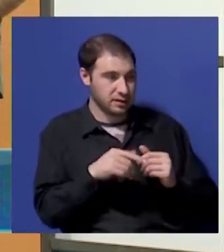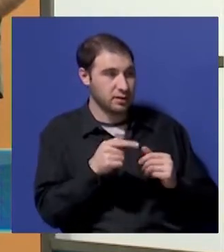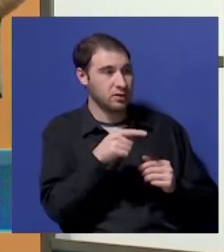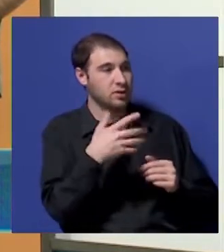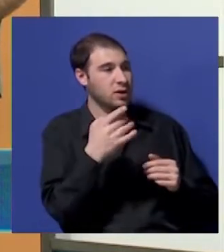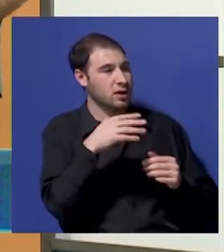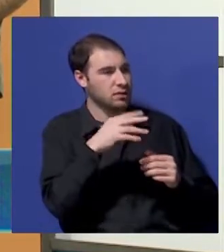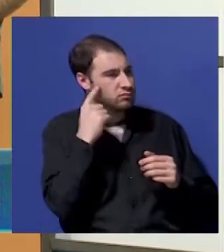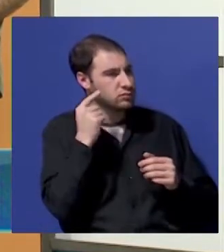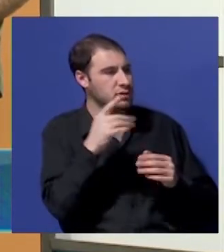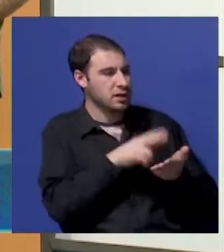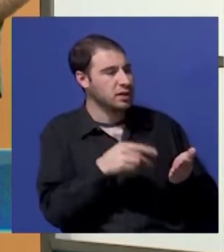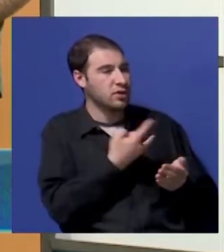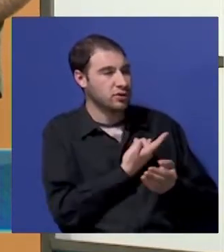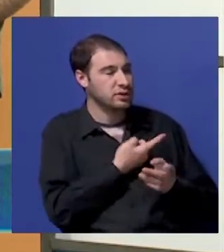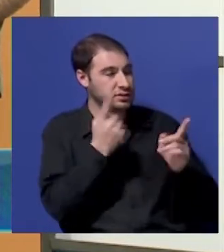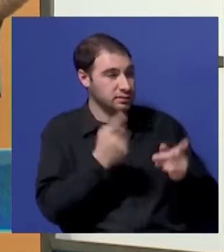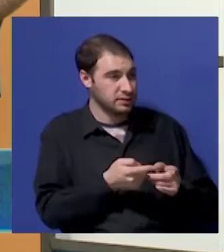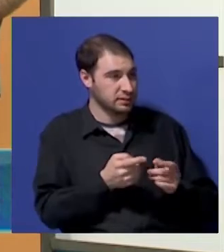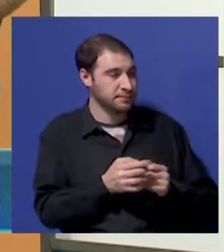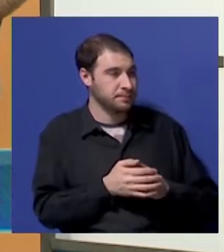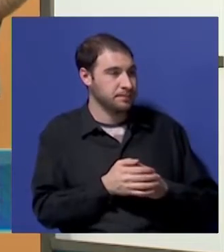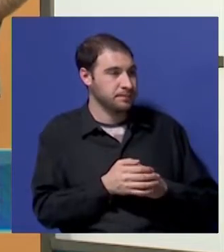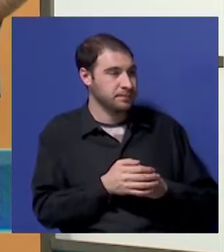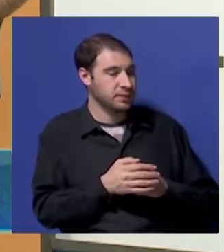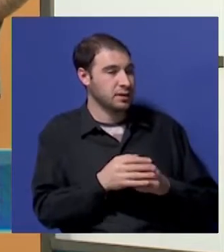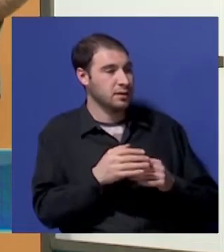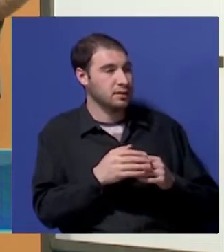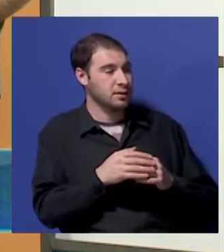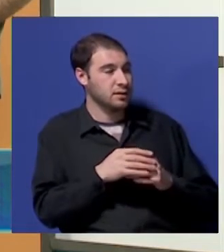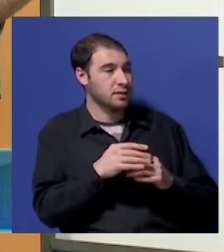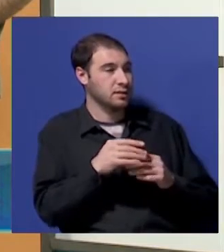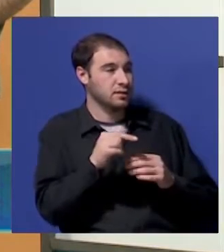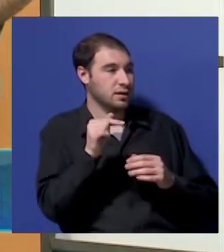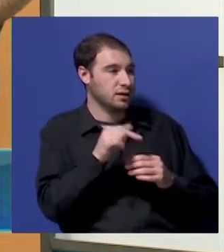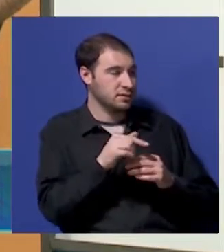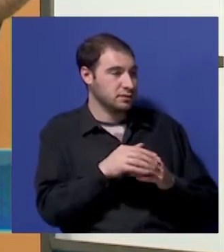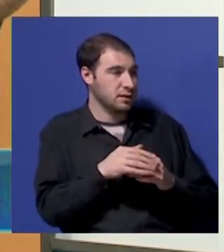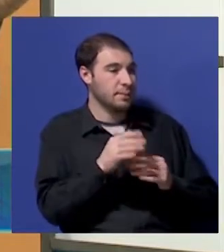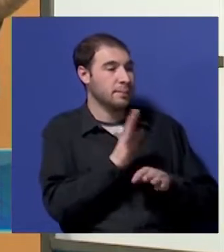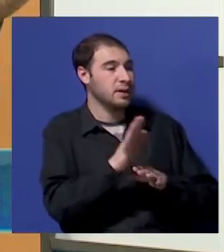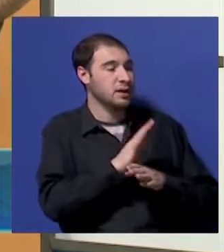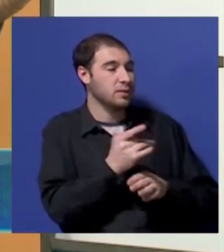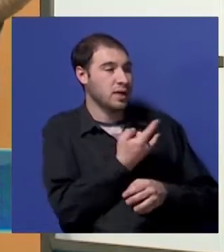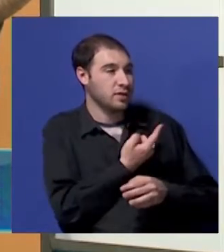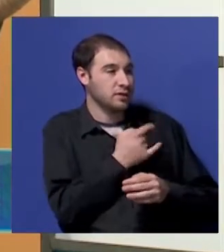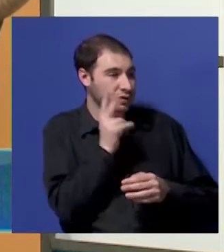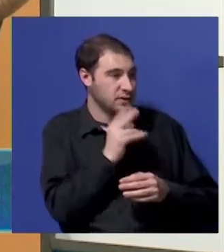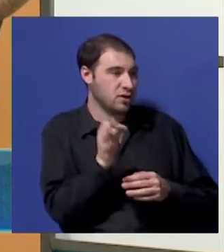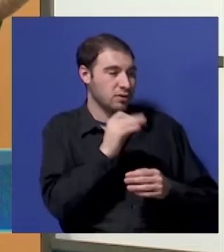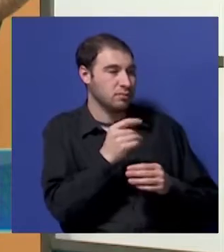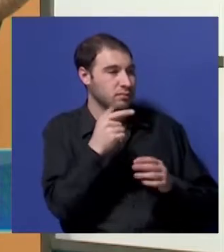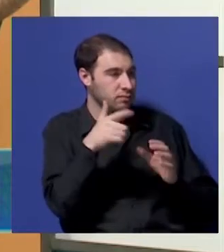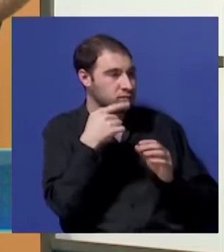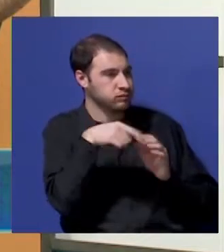podemos escuchar o leer? Y también dónde podemos ver las películas o los documentales